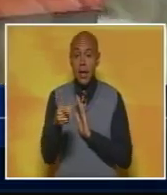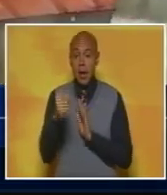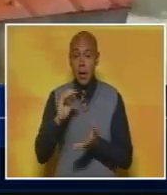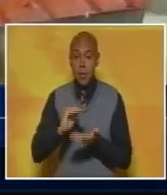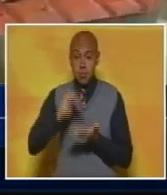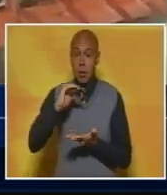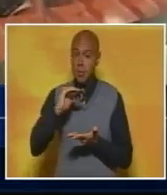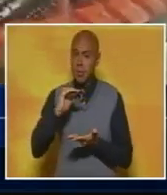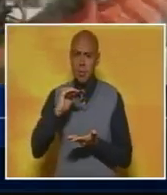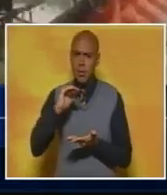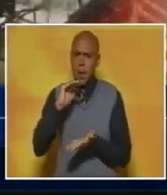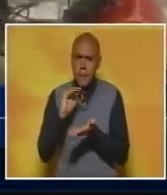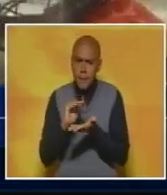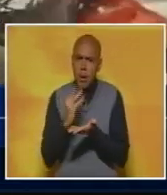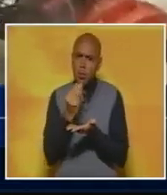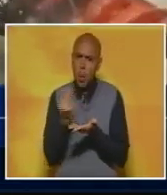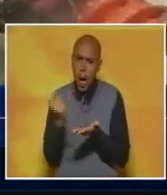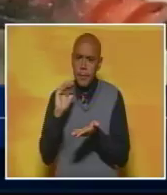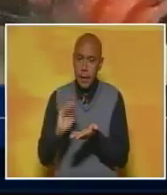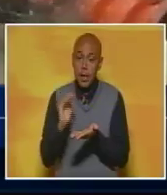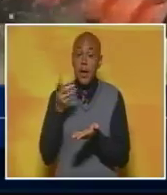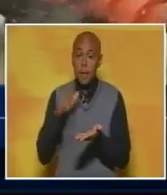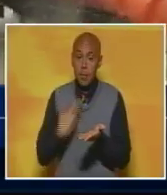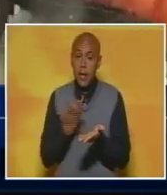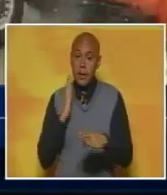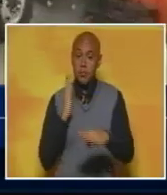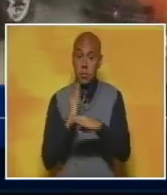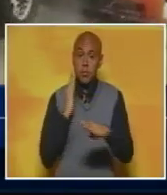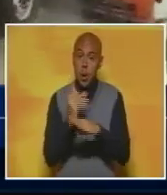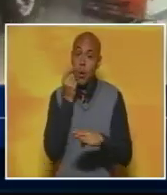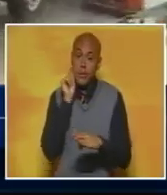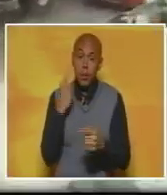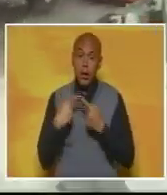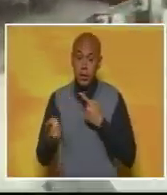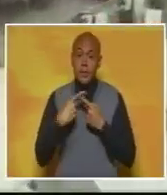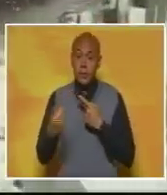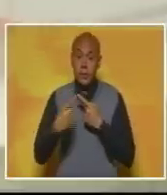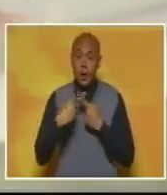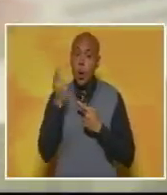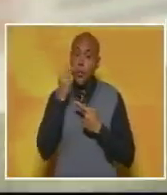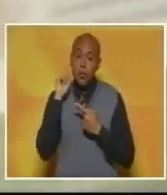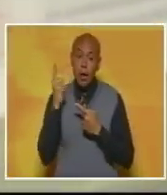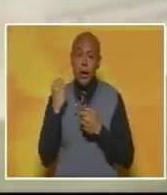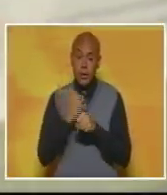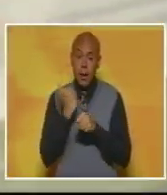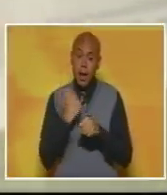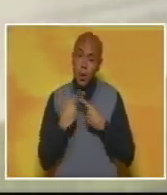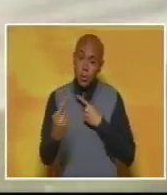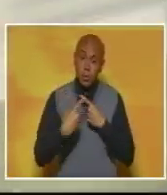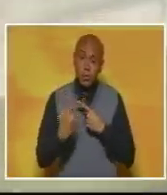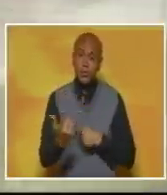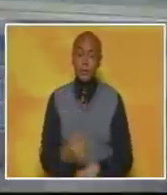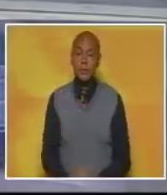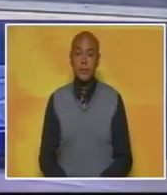que la semana pasada, igualmente podría interrumpir los desplazamientos o viajes de millones de personas.